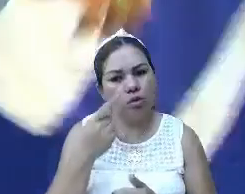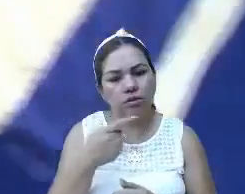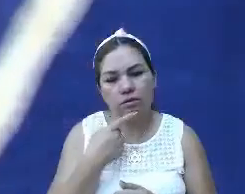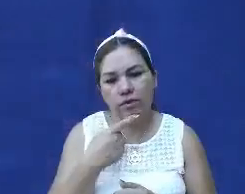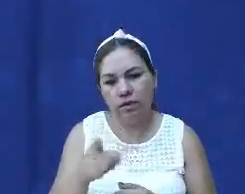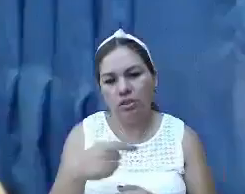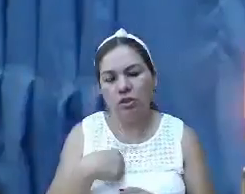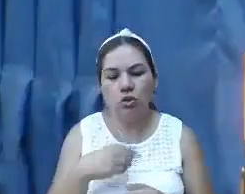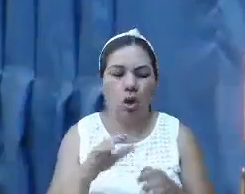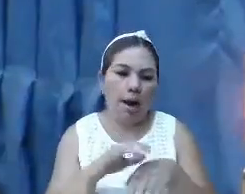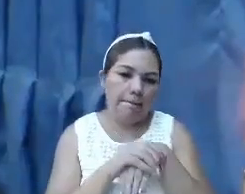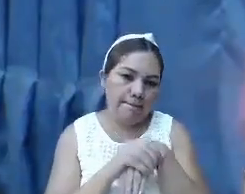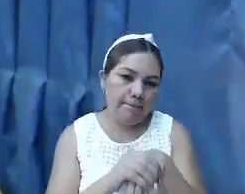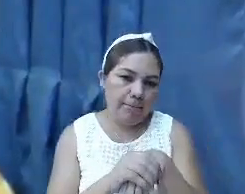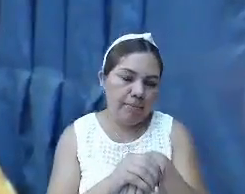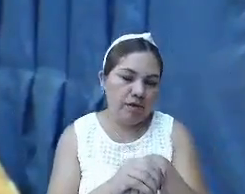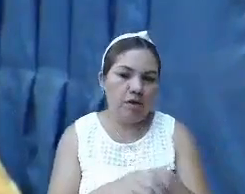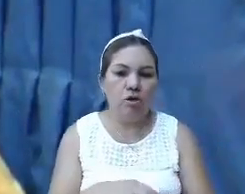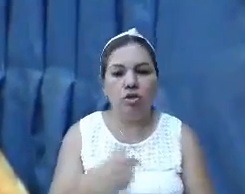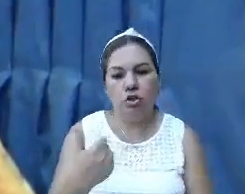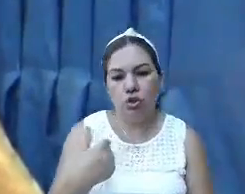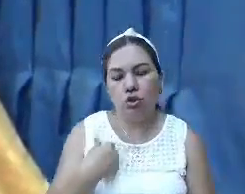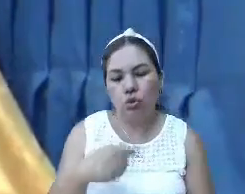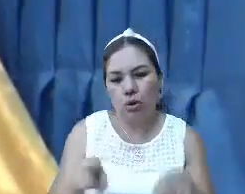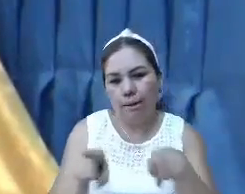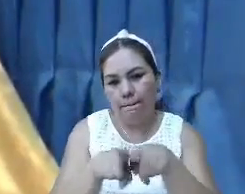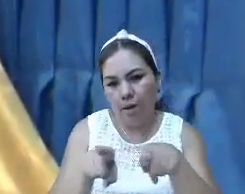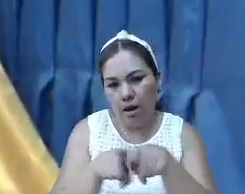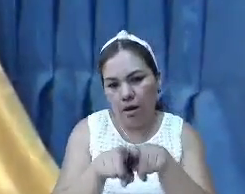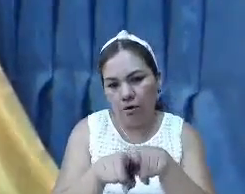yo soy tu hermano, apóstol, usted es mi padre espiritual?